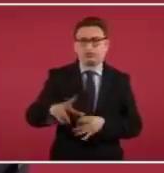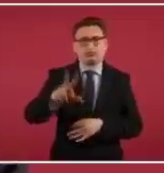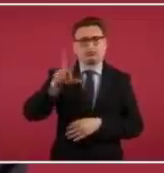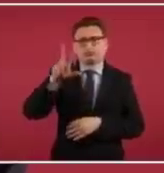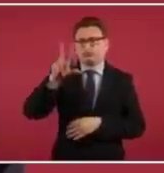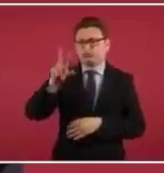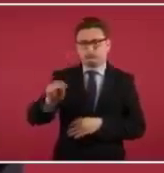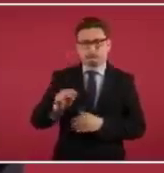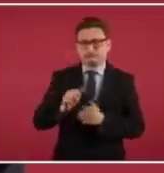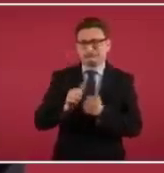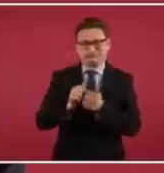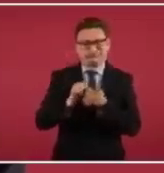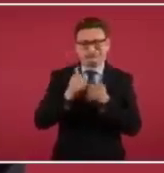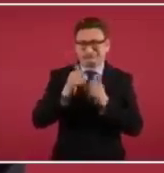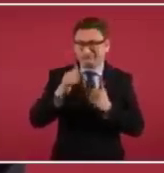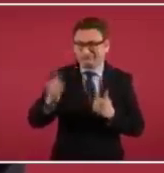atrase